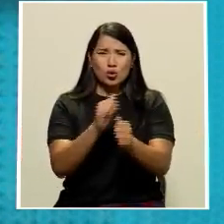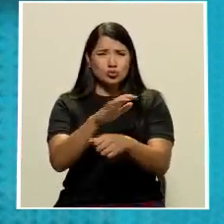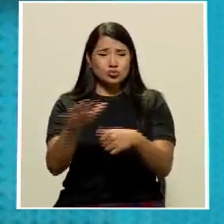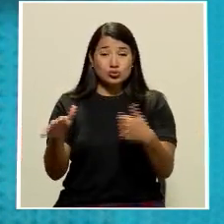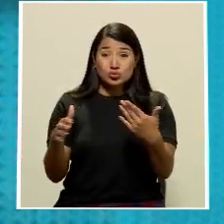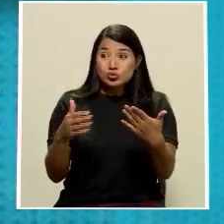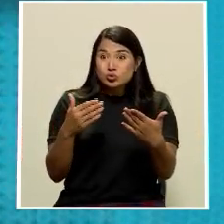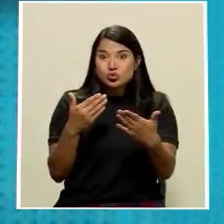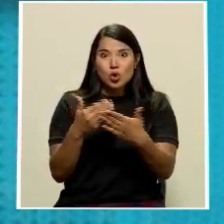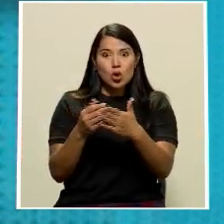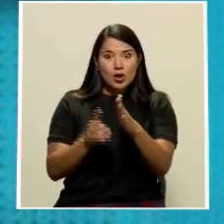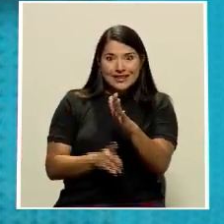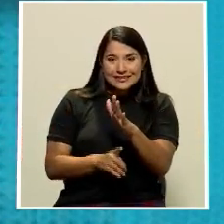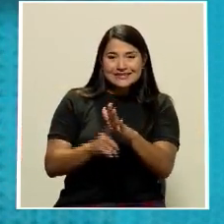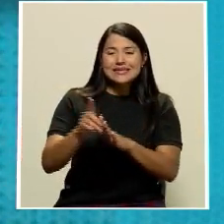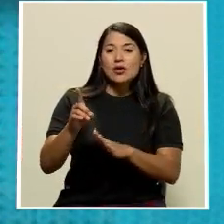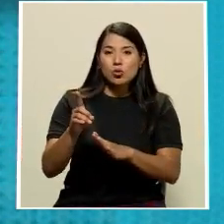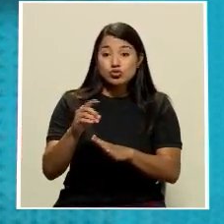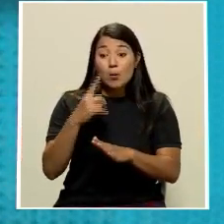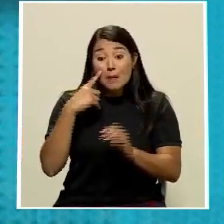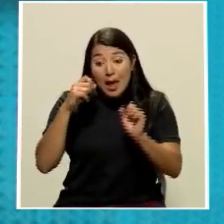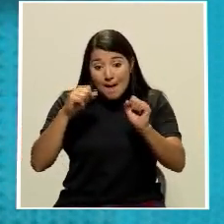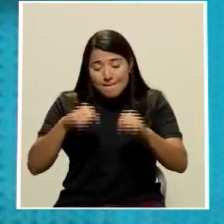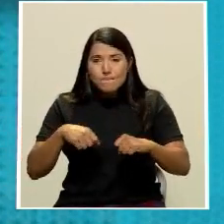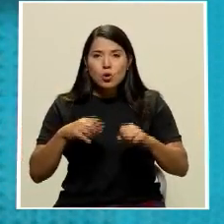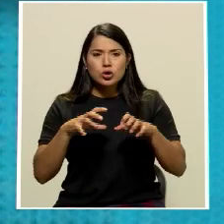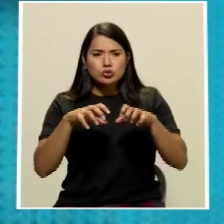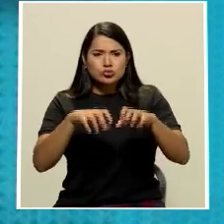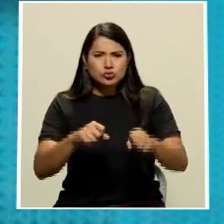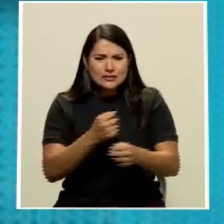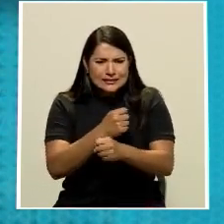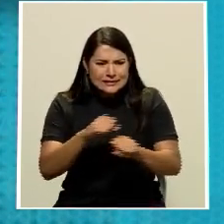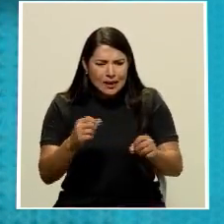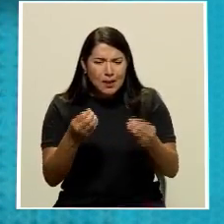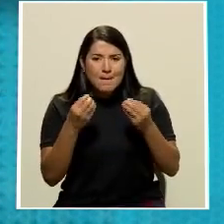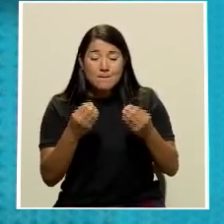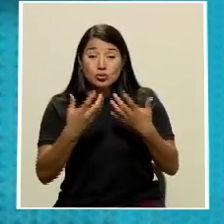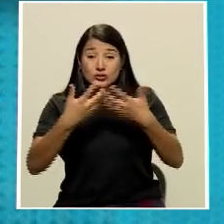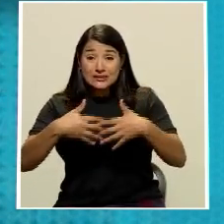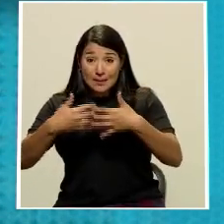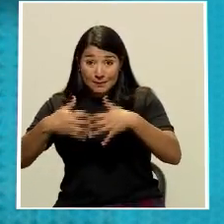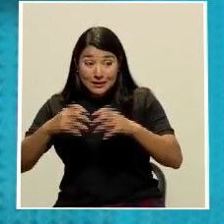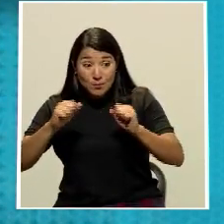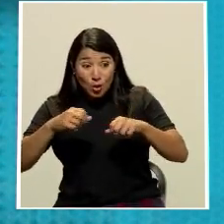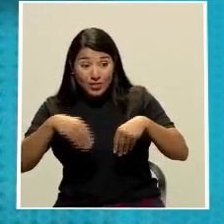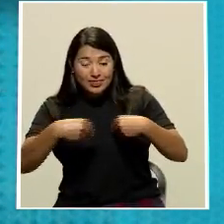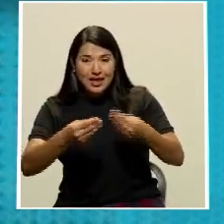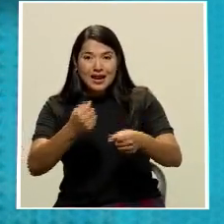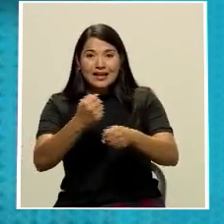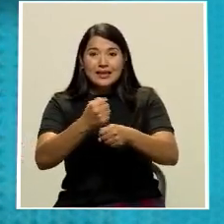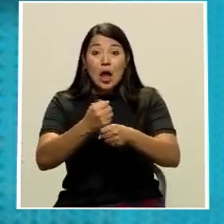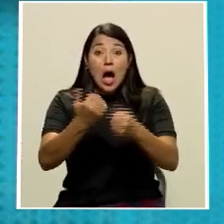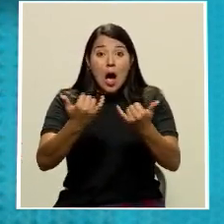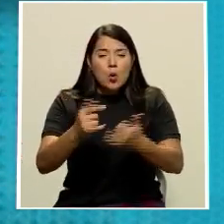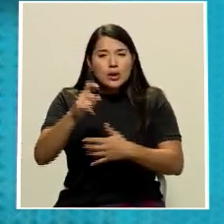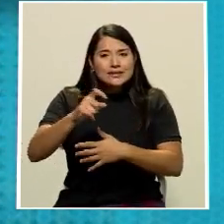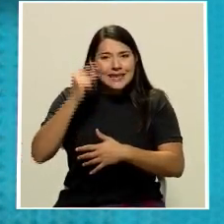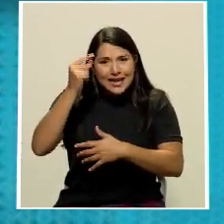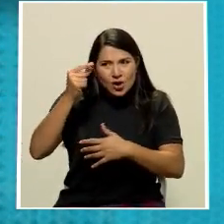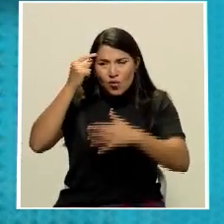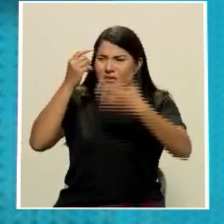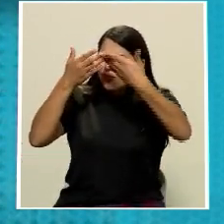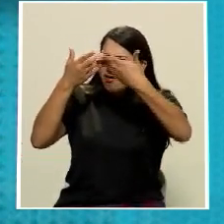actividad produce, recuperar y salvar miles de pequeños empresarios y dar empleos, es urgente que el gobierno